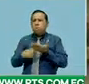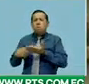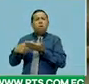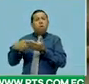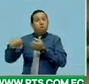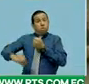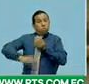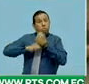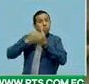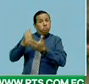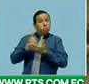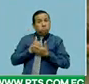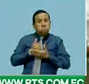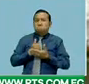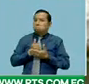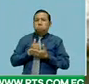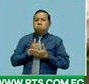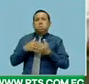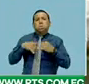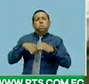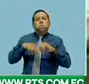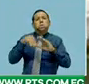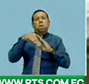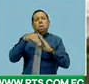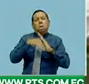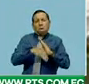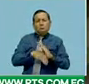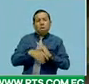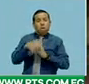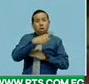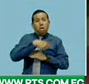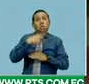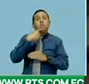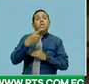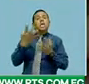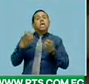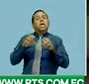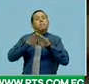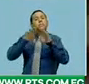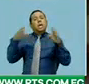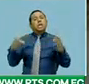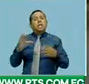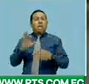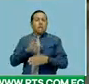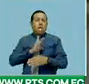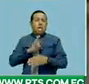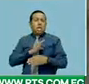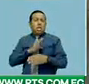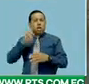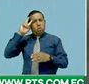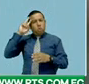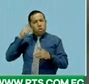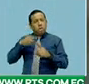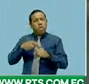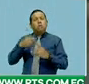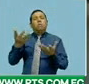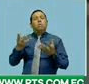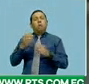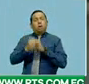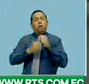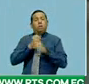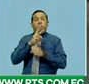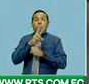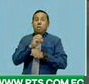situación. Es por eso que solicitan una mesa técnica para preparar el terreno del 2021. Pensar, tomar